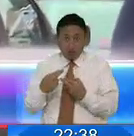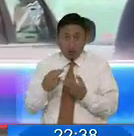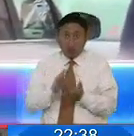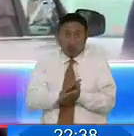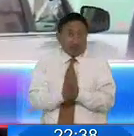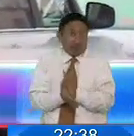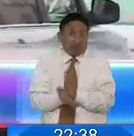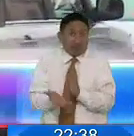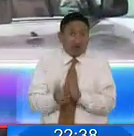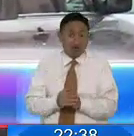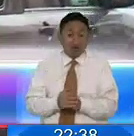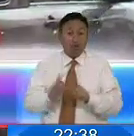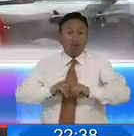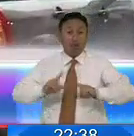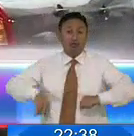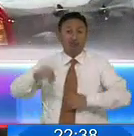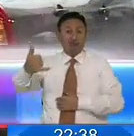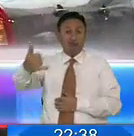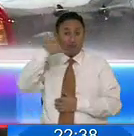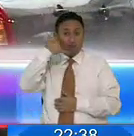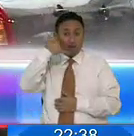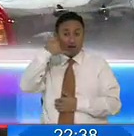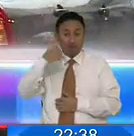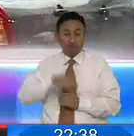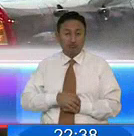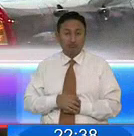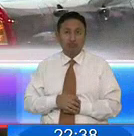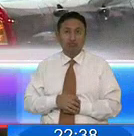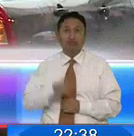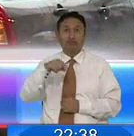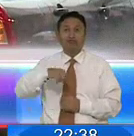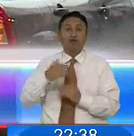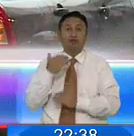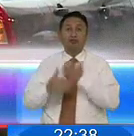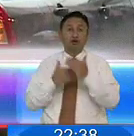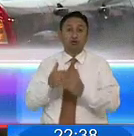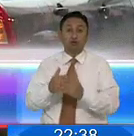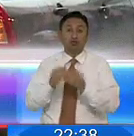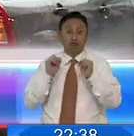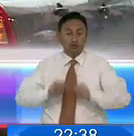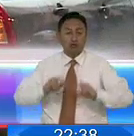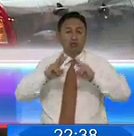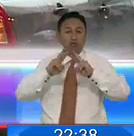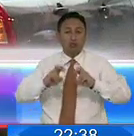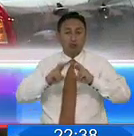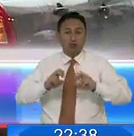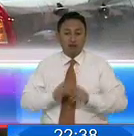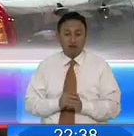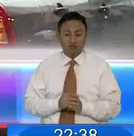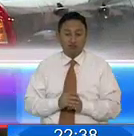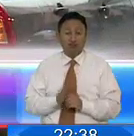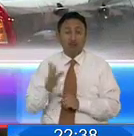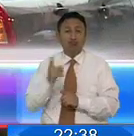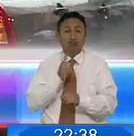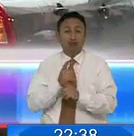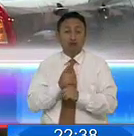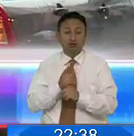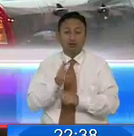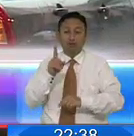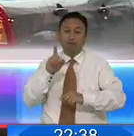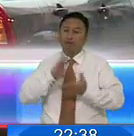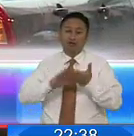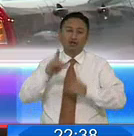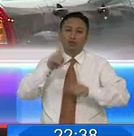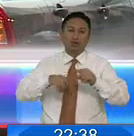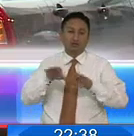pero mediante una llamada telefónica se nos informó que el proceso se encuentra en investiga motivo por el cual no pueden dar mayores detalles